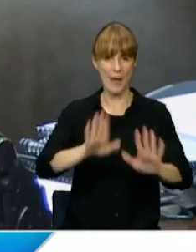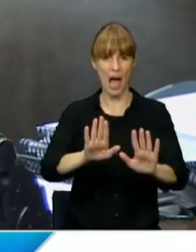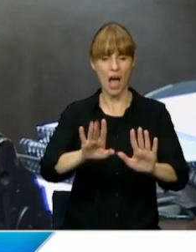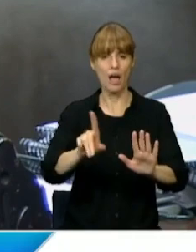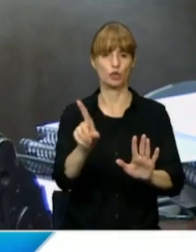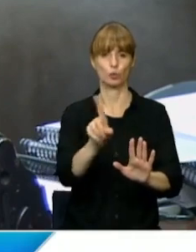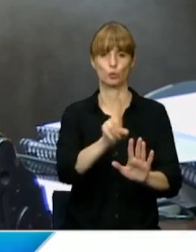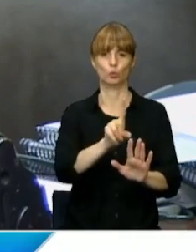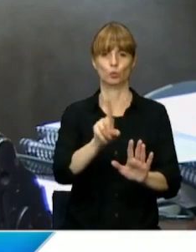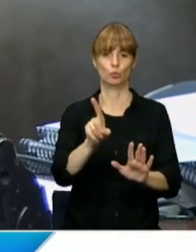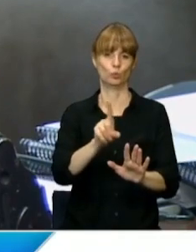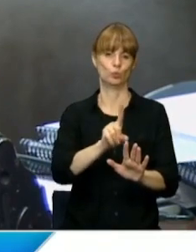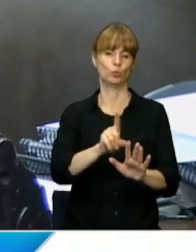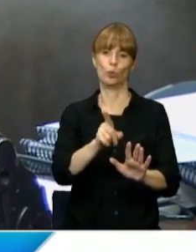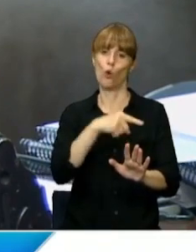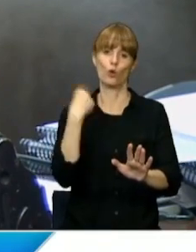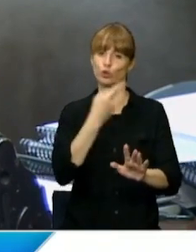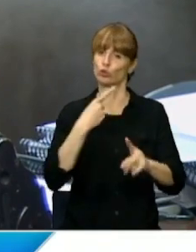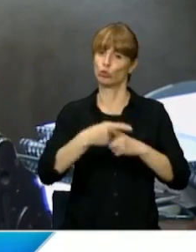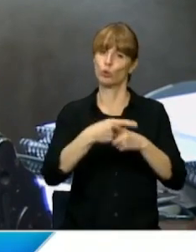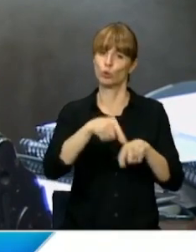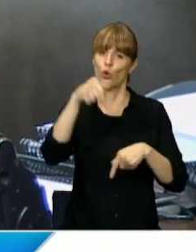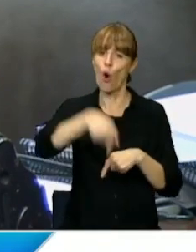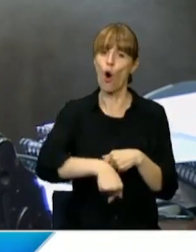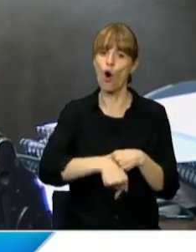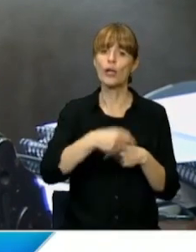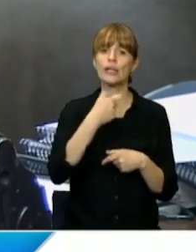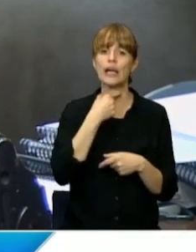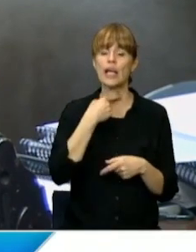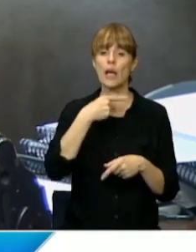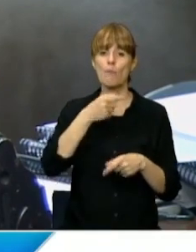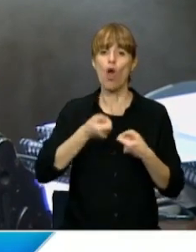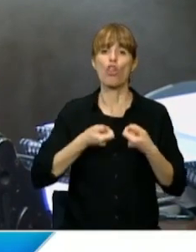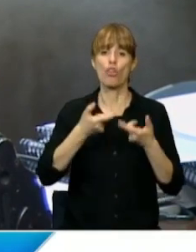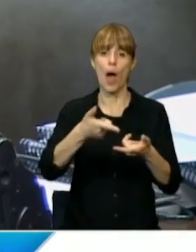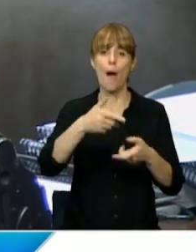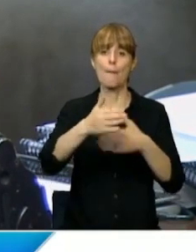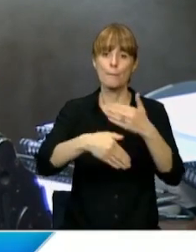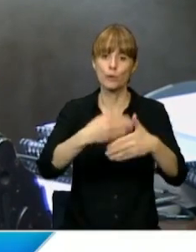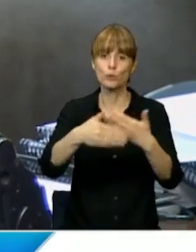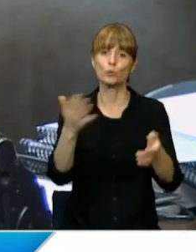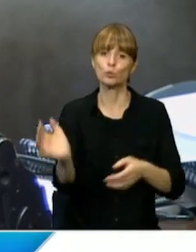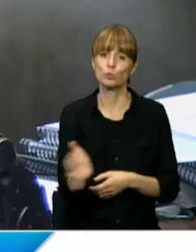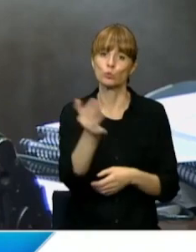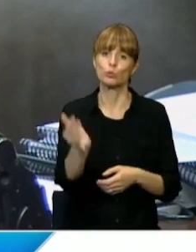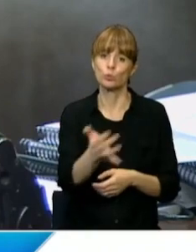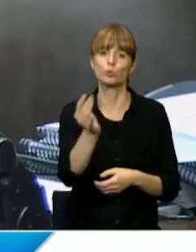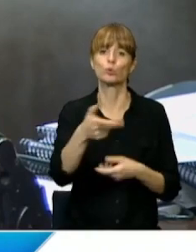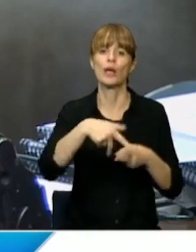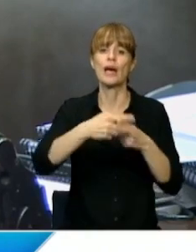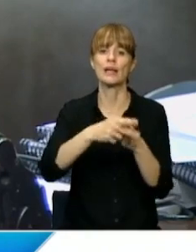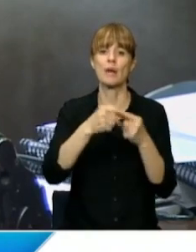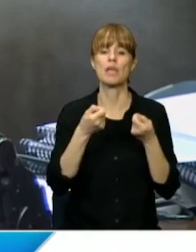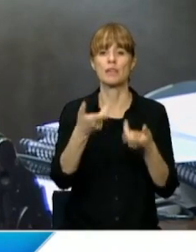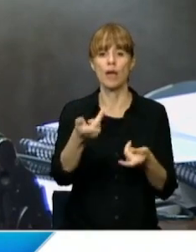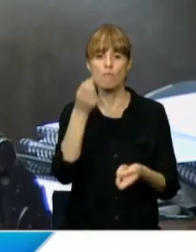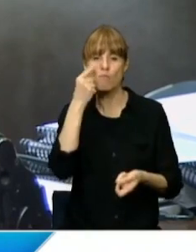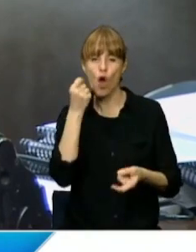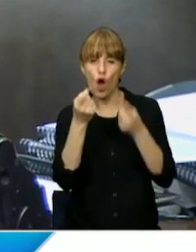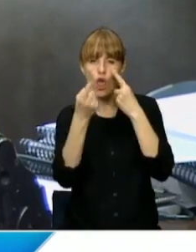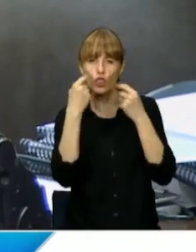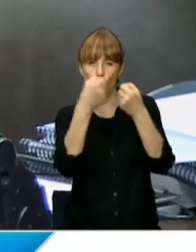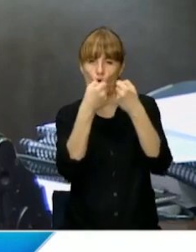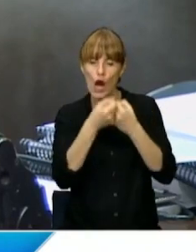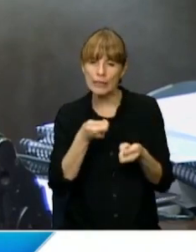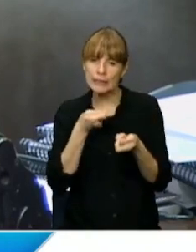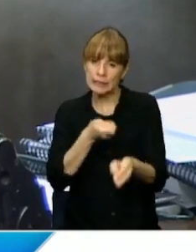tenemos discutiendo hoy. Queremos que tenga un producto, una herramienta y queremos auditar, monitorear, exigir, para que los